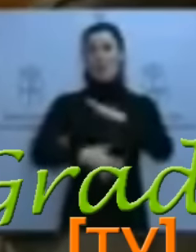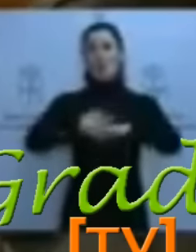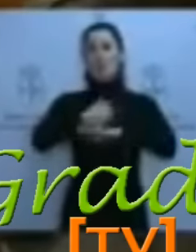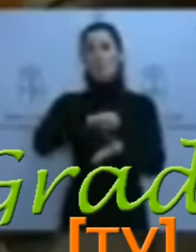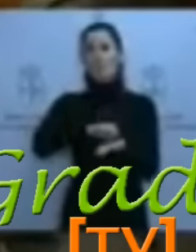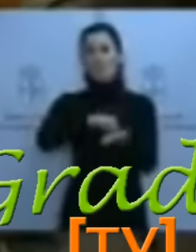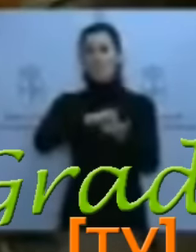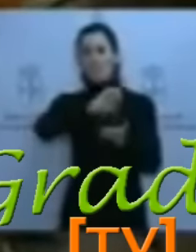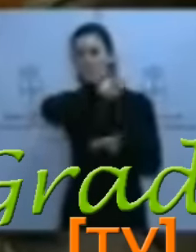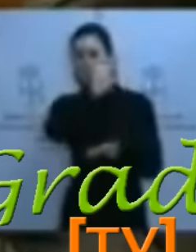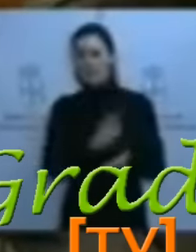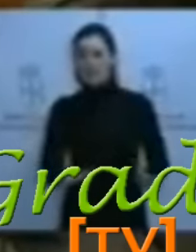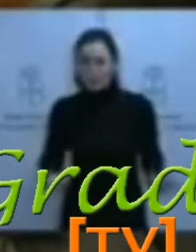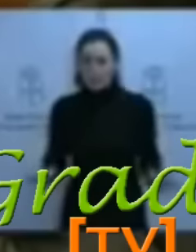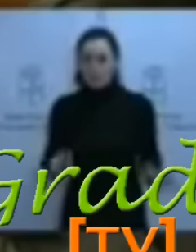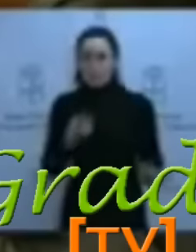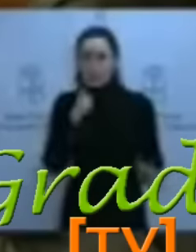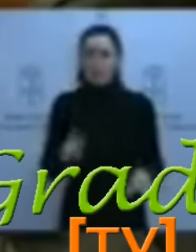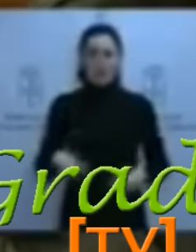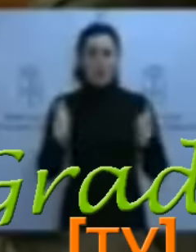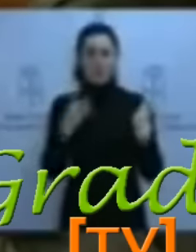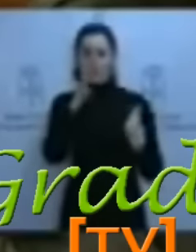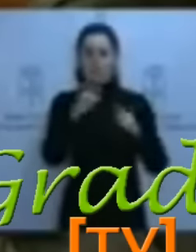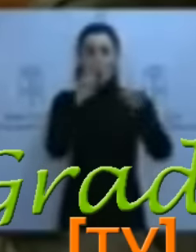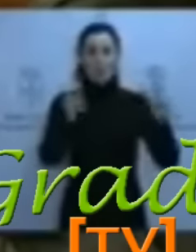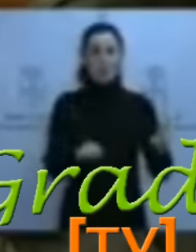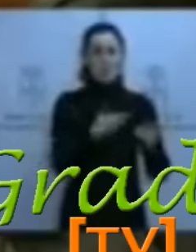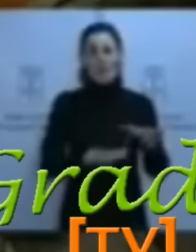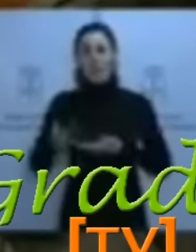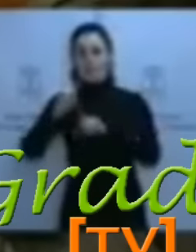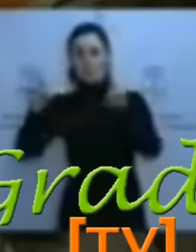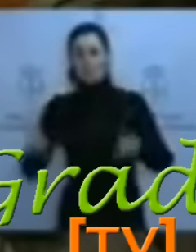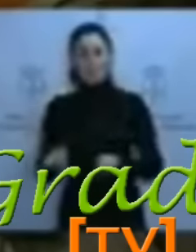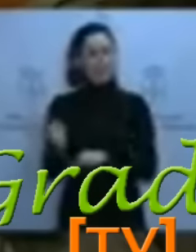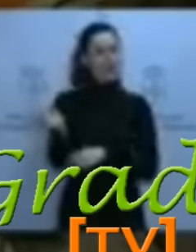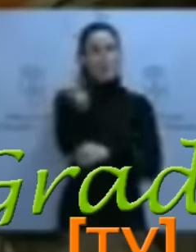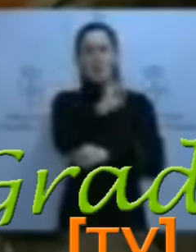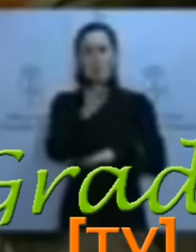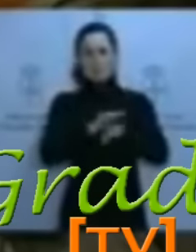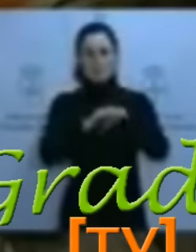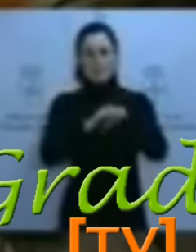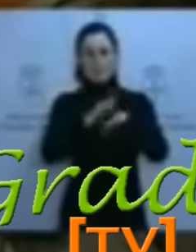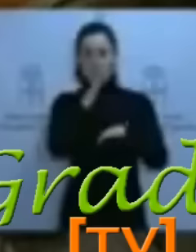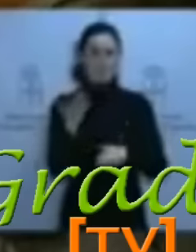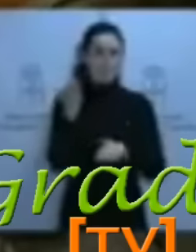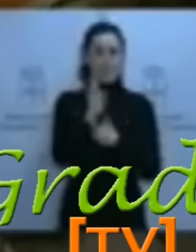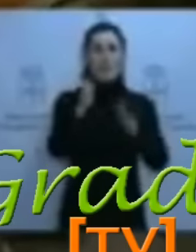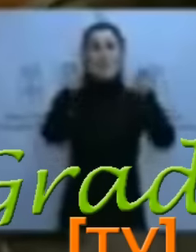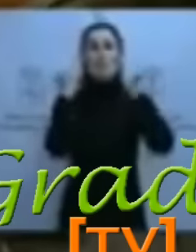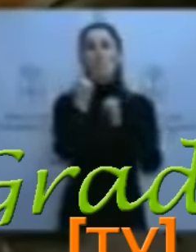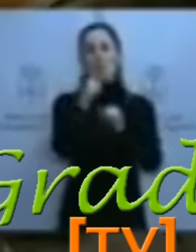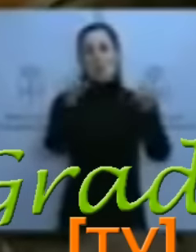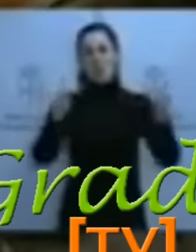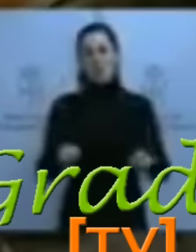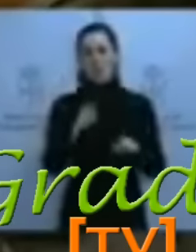servicio. Él decía que se liberaba cambiando nómina por nómina. Eso no es así. No presentó ni siquiera las nóminas, porque